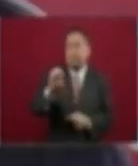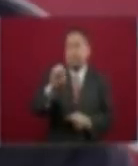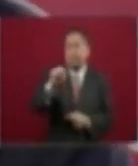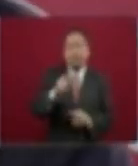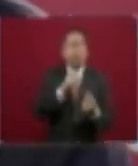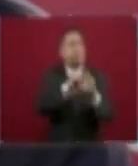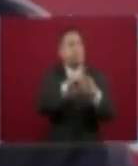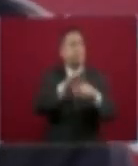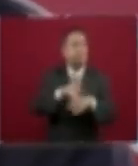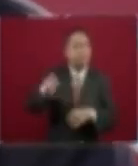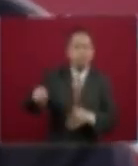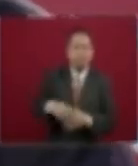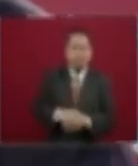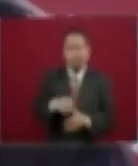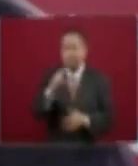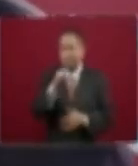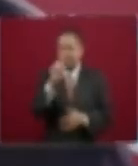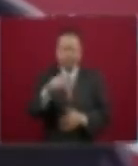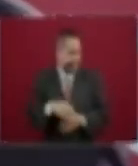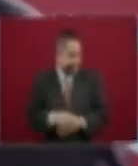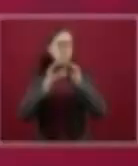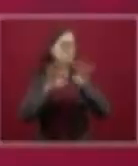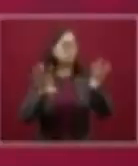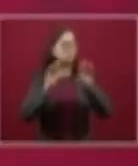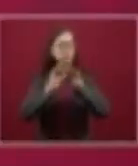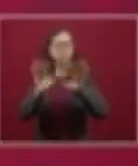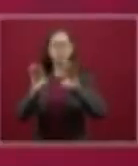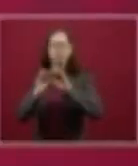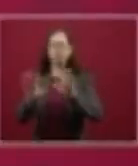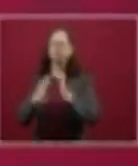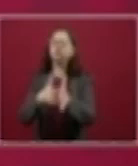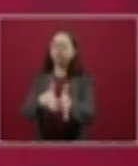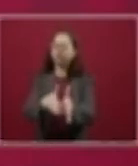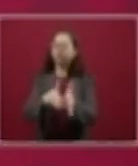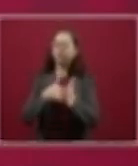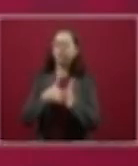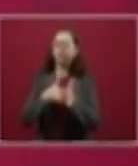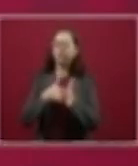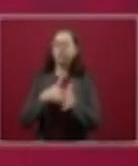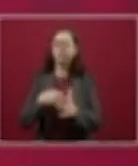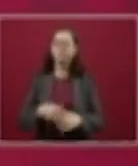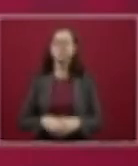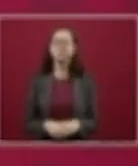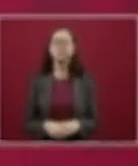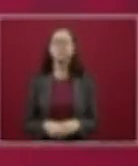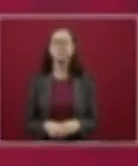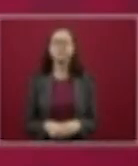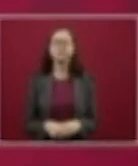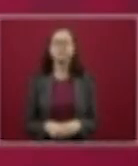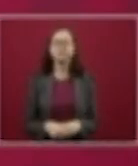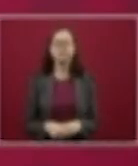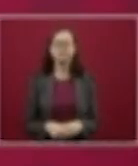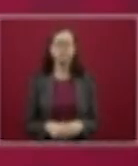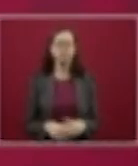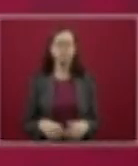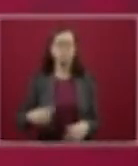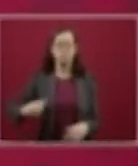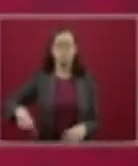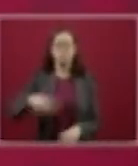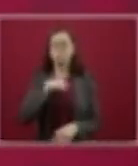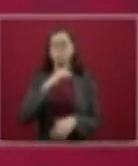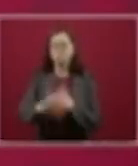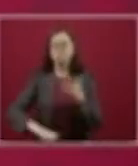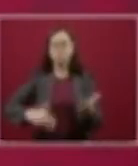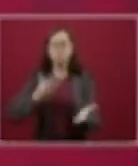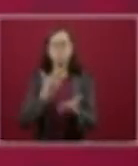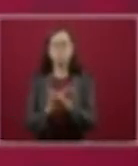desarrollo es el bienestar de la gente porque durante décadas tuvimos desarrollo tuvimos economía creciente